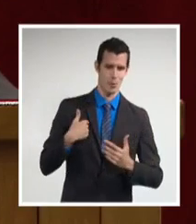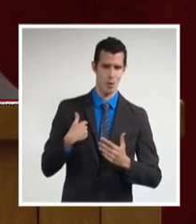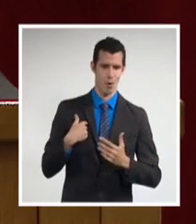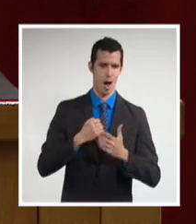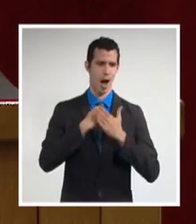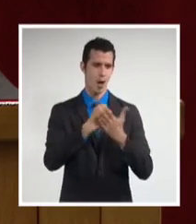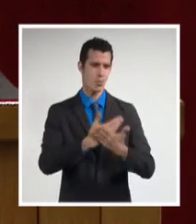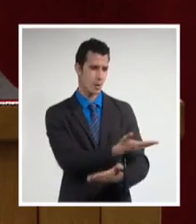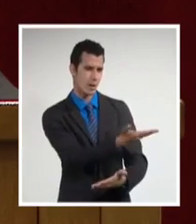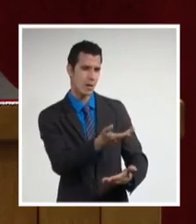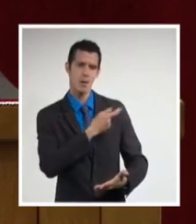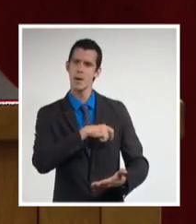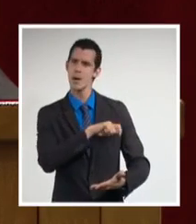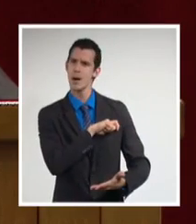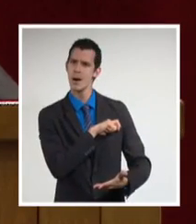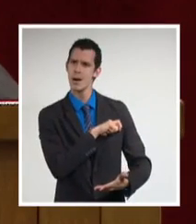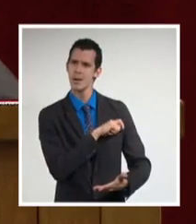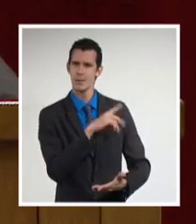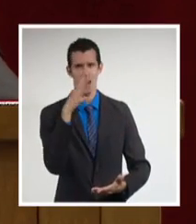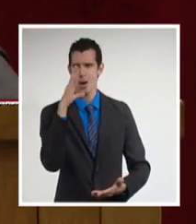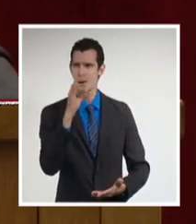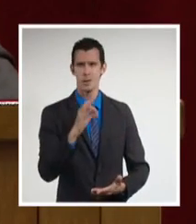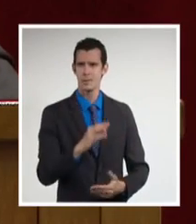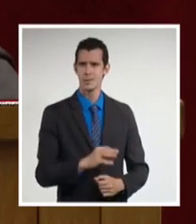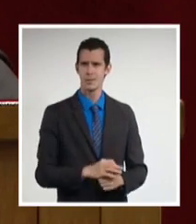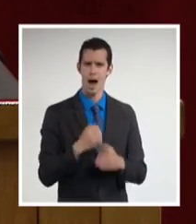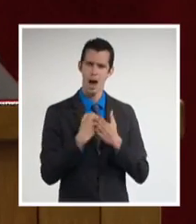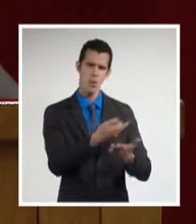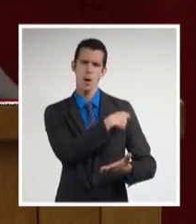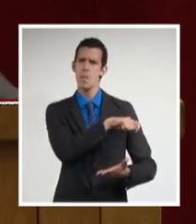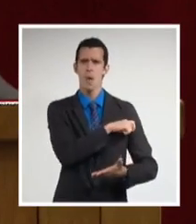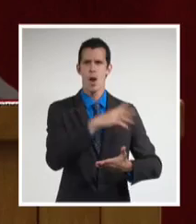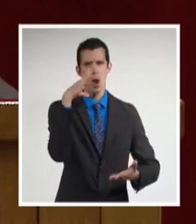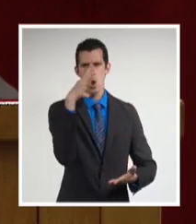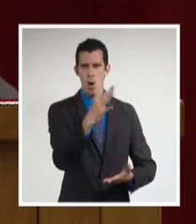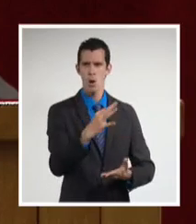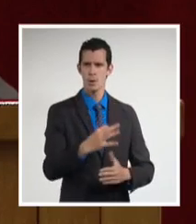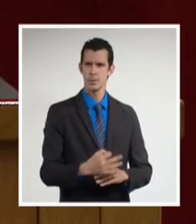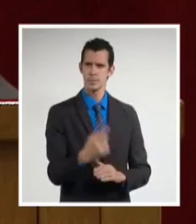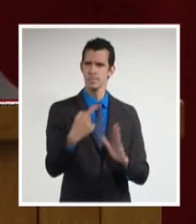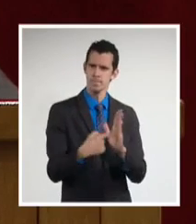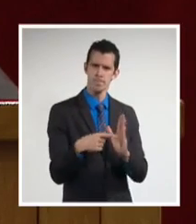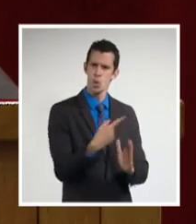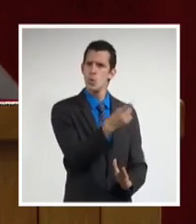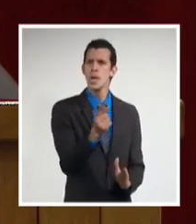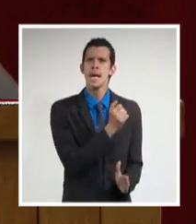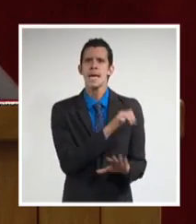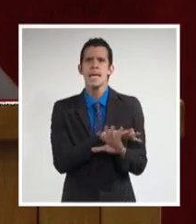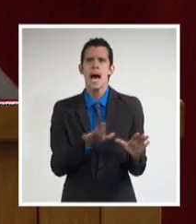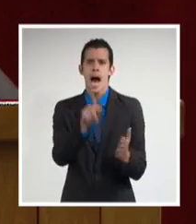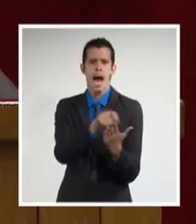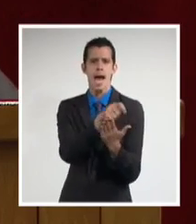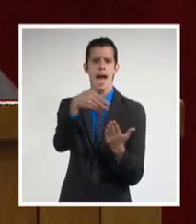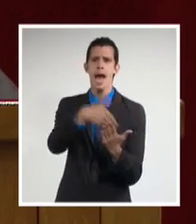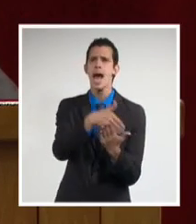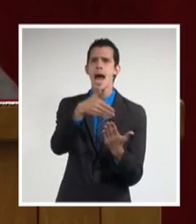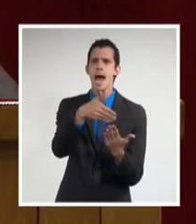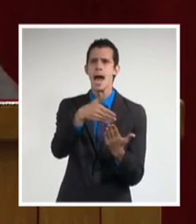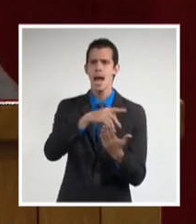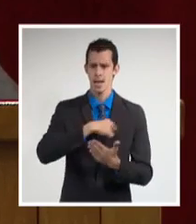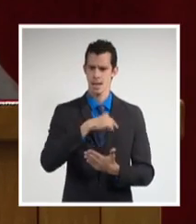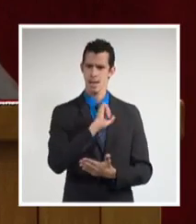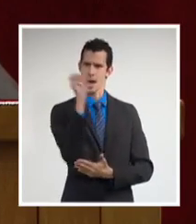impuestas por las grandes corporaciones que mantienen cautivo el accionar político y las posibilidades de evolución social en